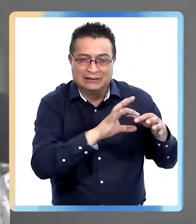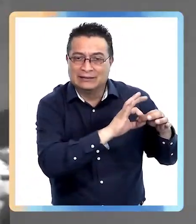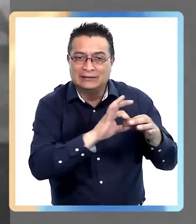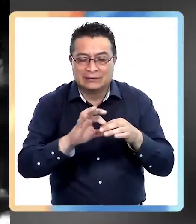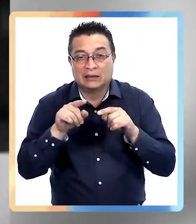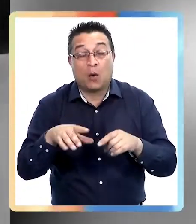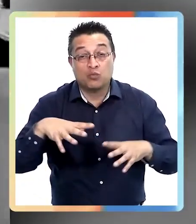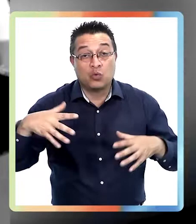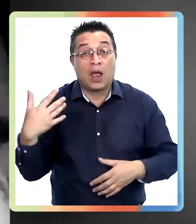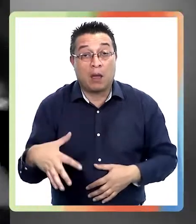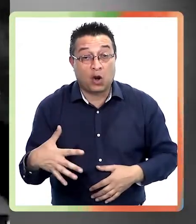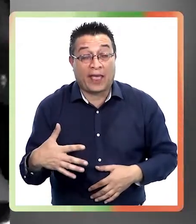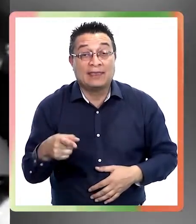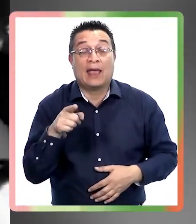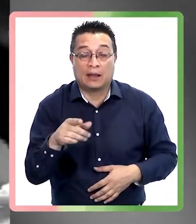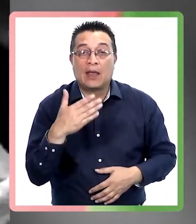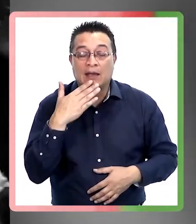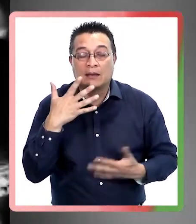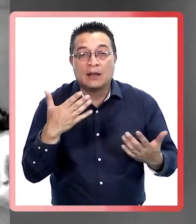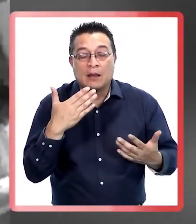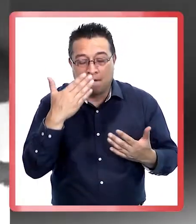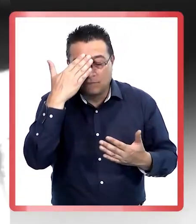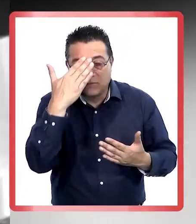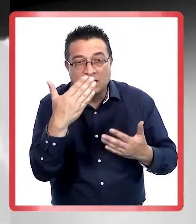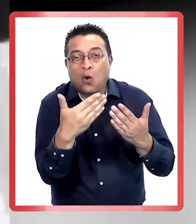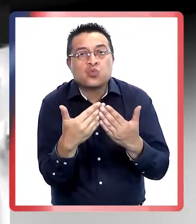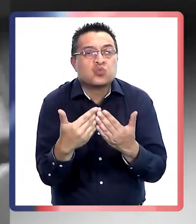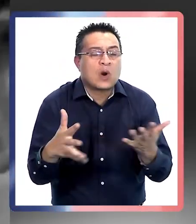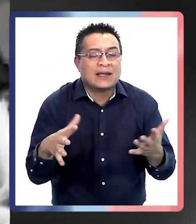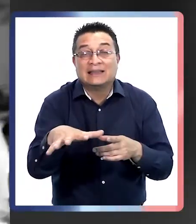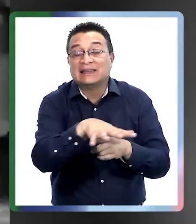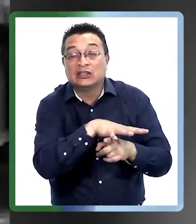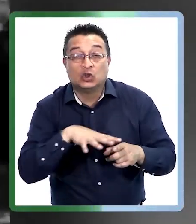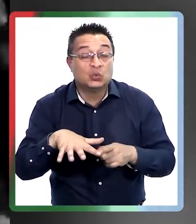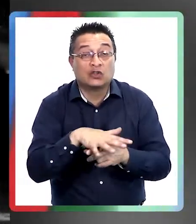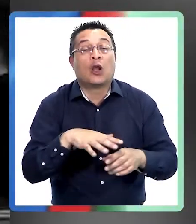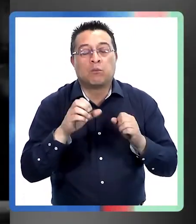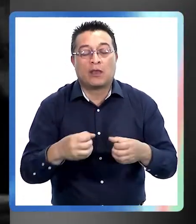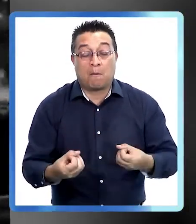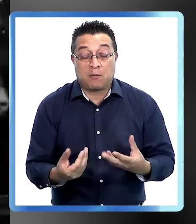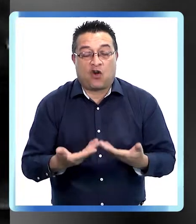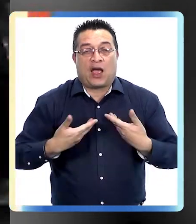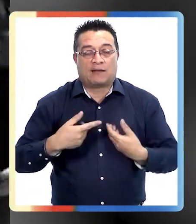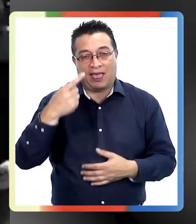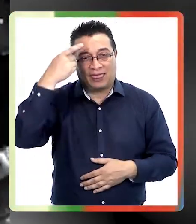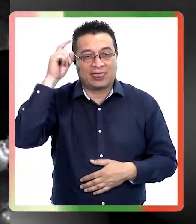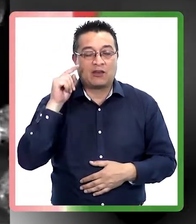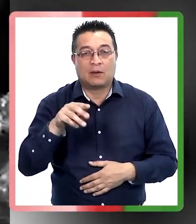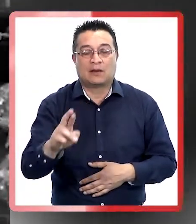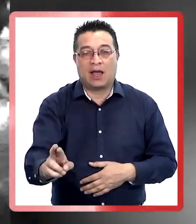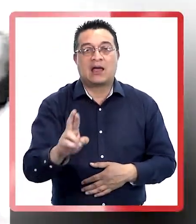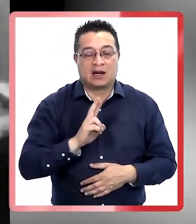que para ellos es muy importante y frente a la cual cualquier situación es percibida, ¿cierto?, como algo que les puede generar daño. Y viene